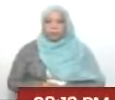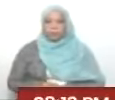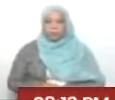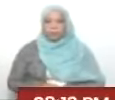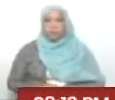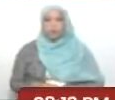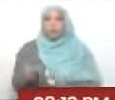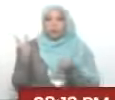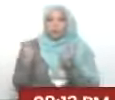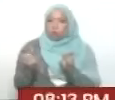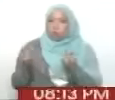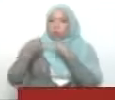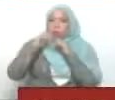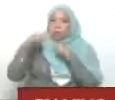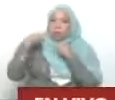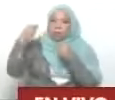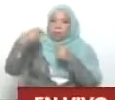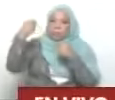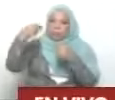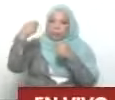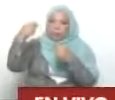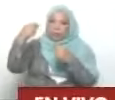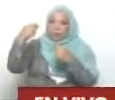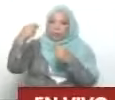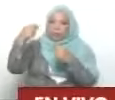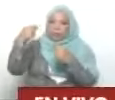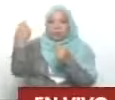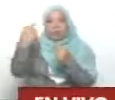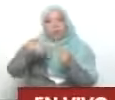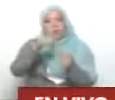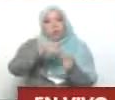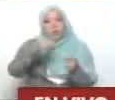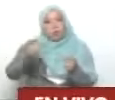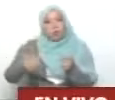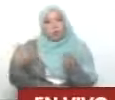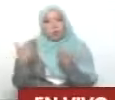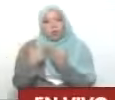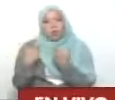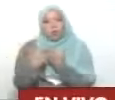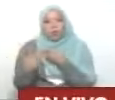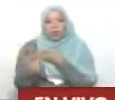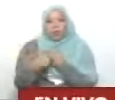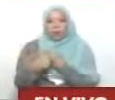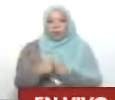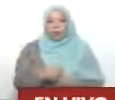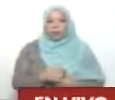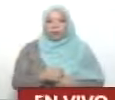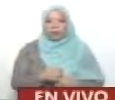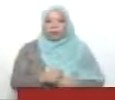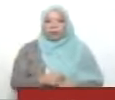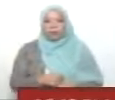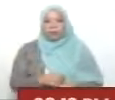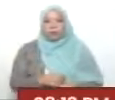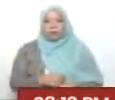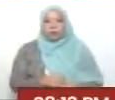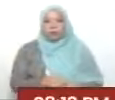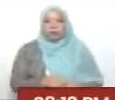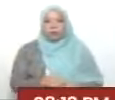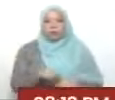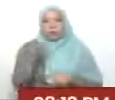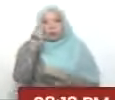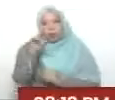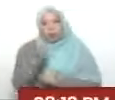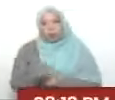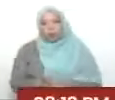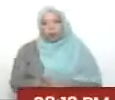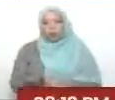esto es lo nuevo de la campaña, porque estos patarucos me retan, me atacan, todos los días me atacan y me atacan. Dios